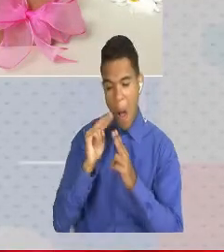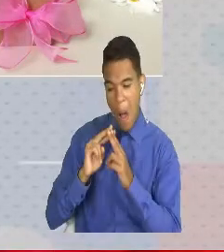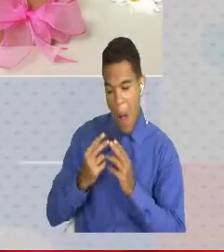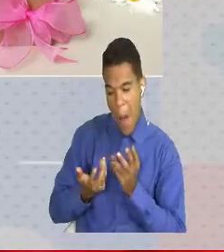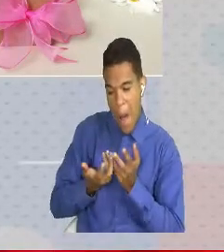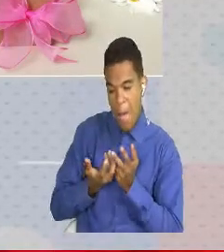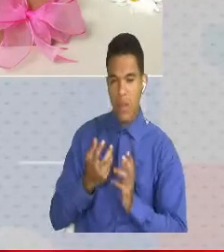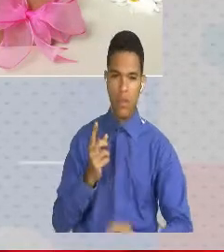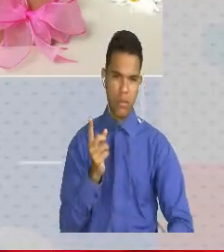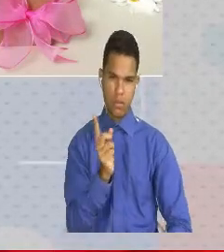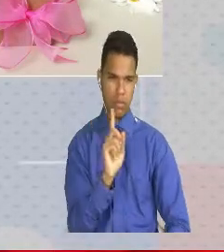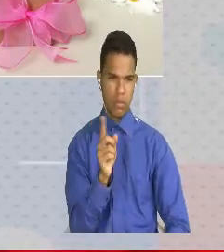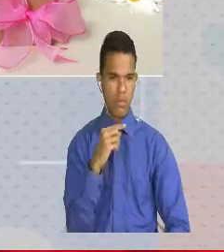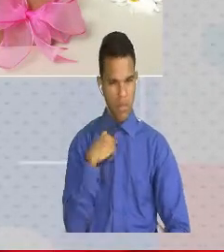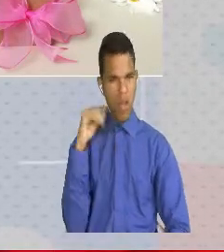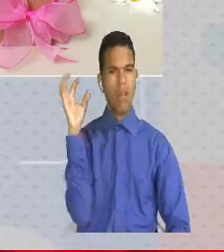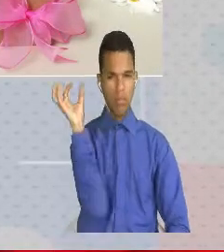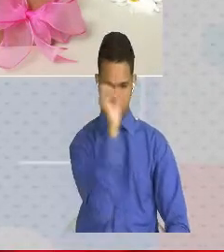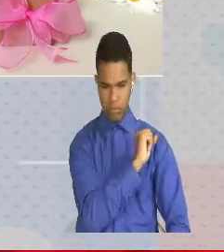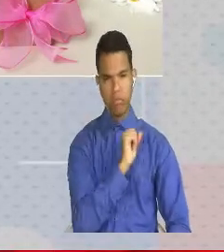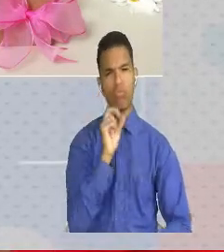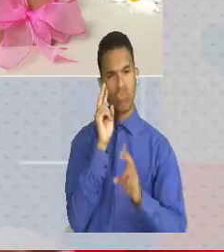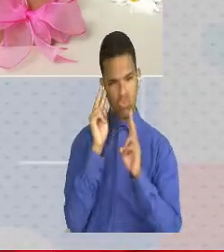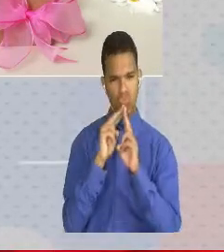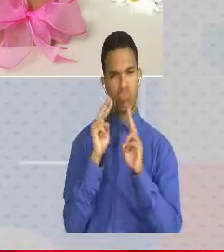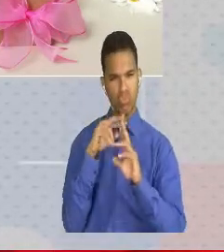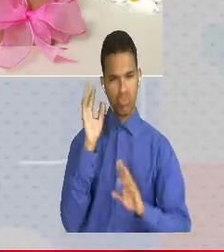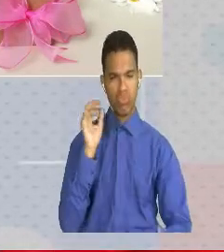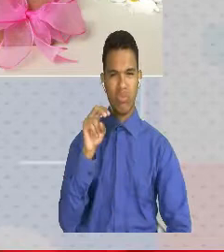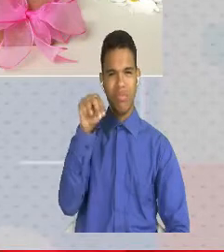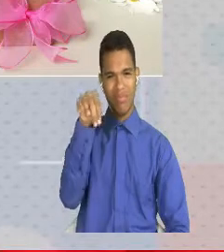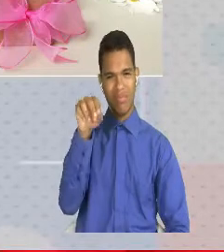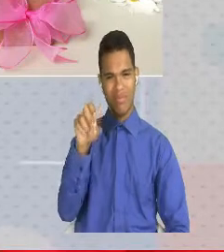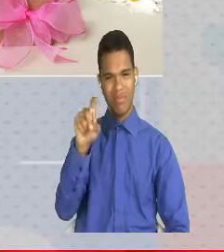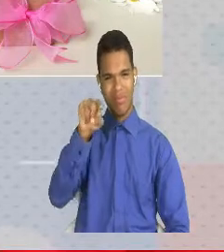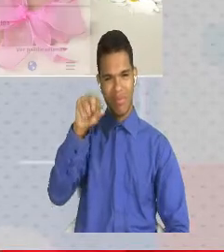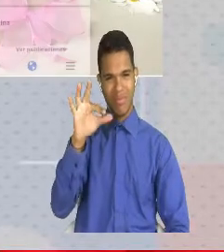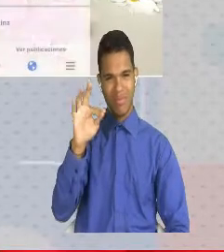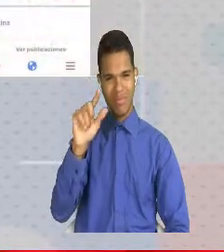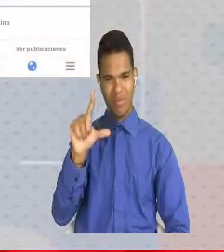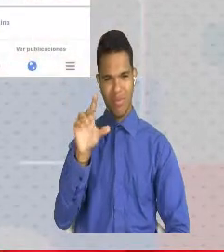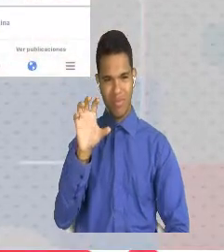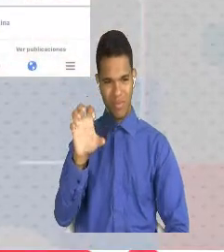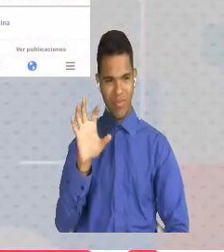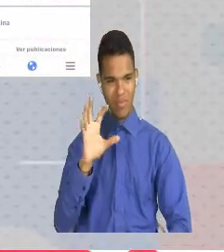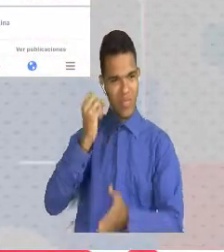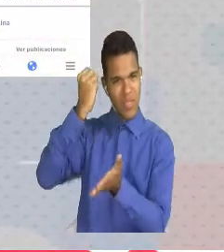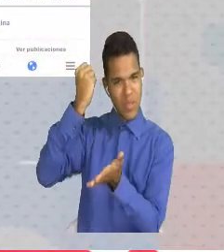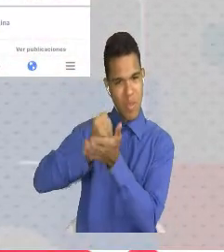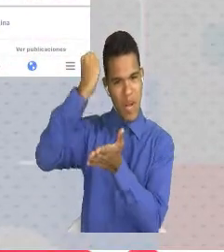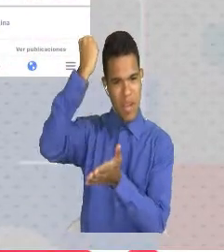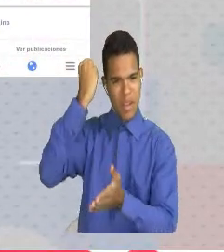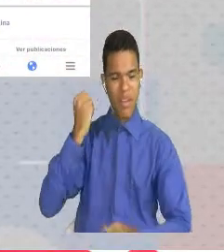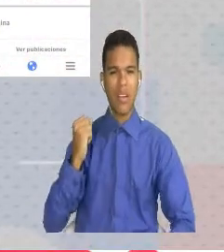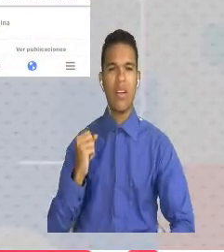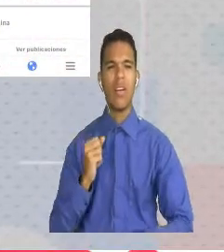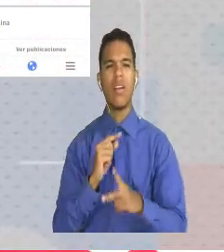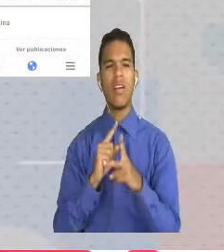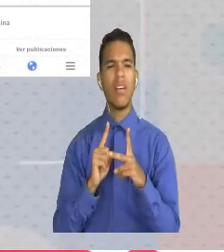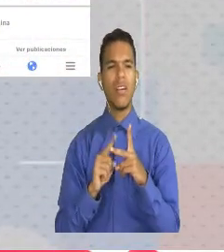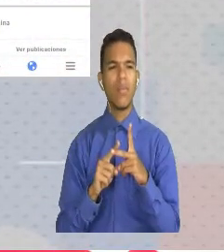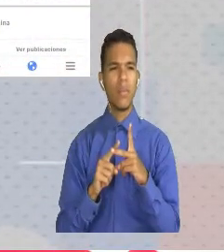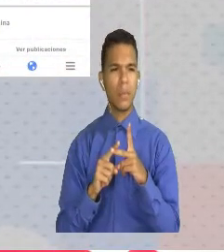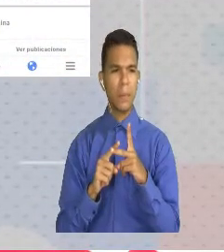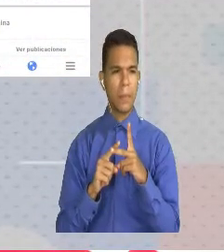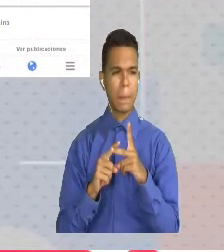tampoco es esa, entonces una marca pues reconocida, a lo que exactamente, que tiene la etiqueta personalizada para la mamá, tiene un diploma, como ya lo